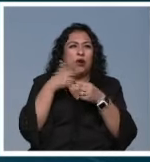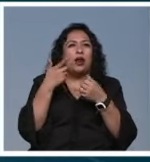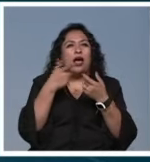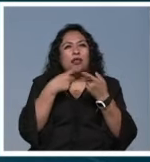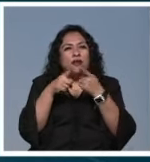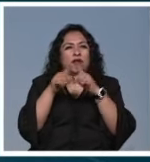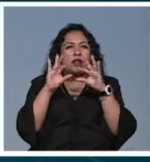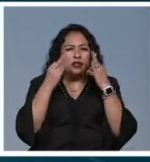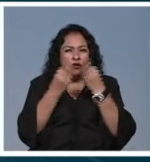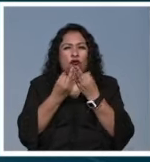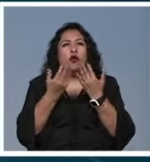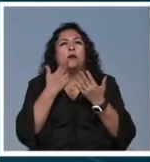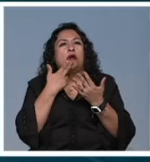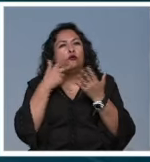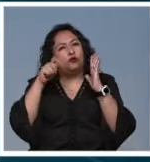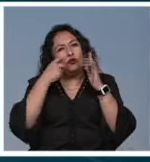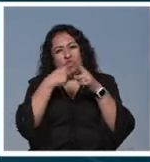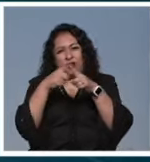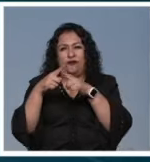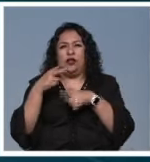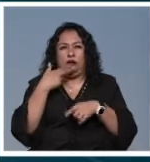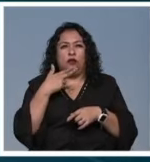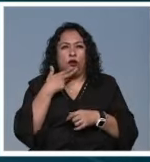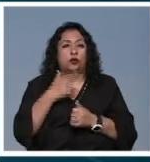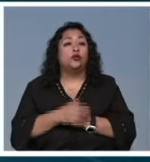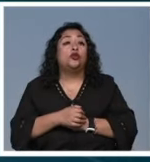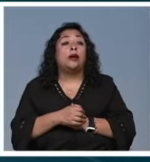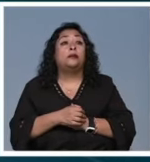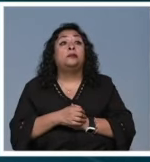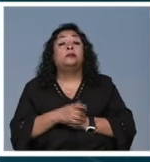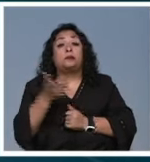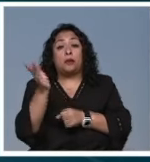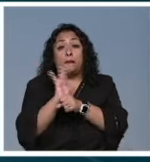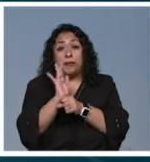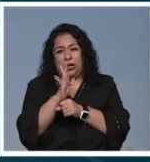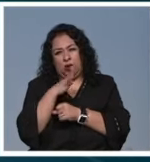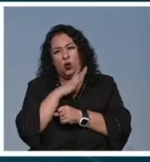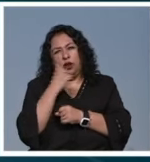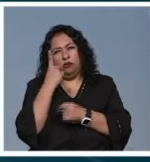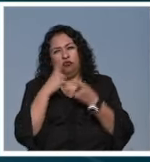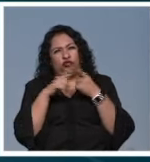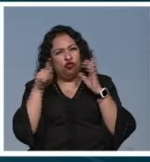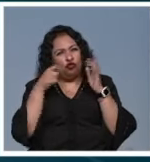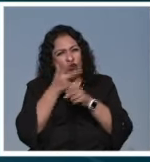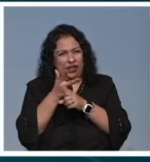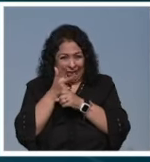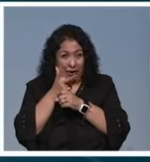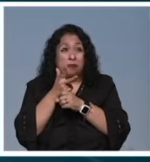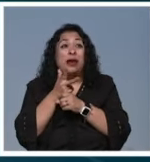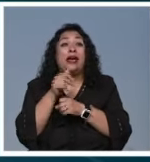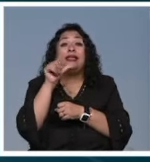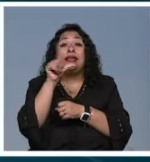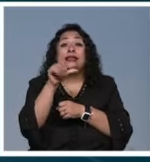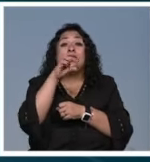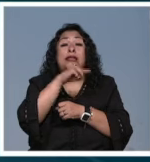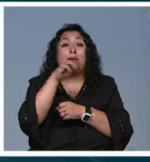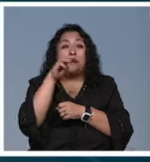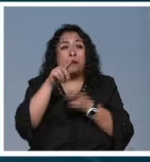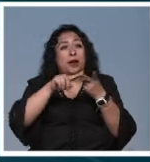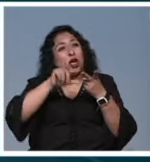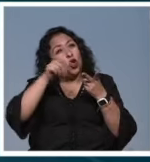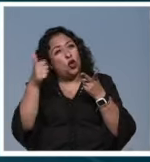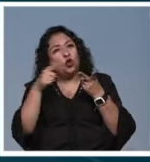distintos formatos y recursos cinematográficos. La película tiene una parte que está filmada en 16 milímetros y otra